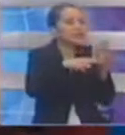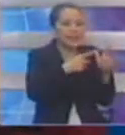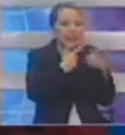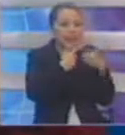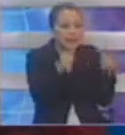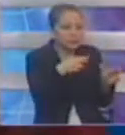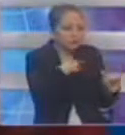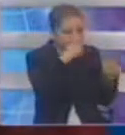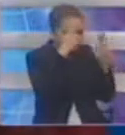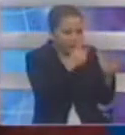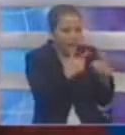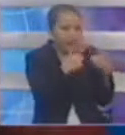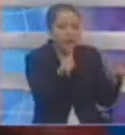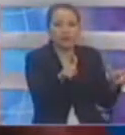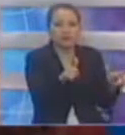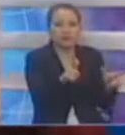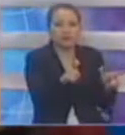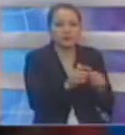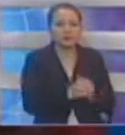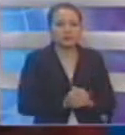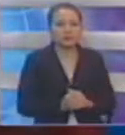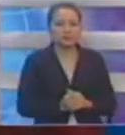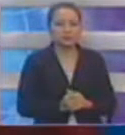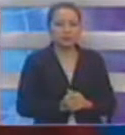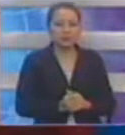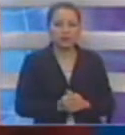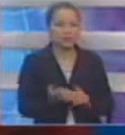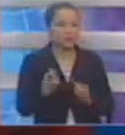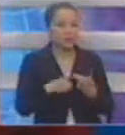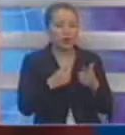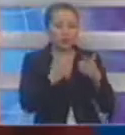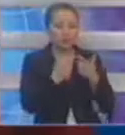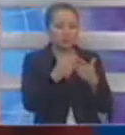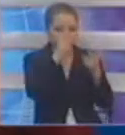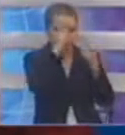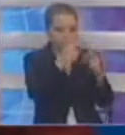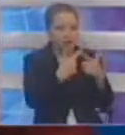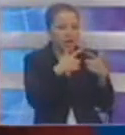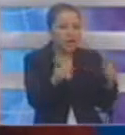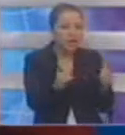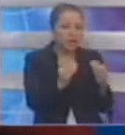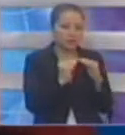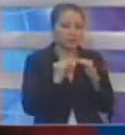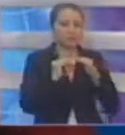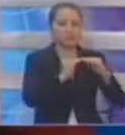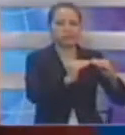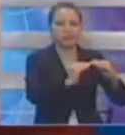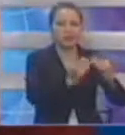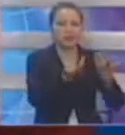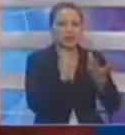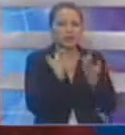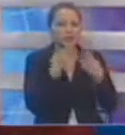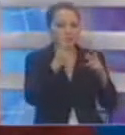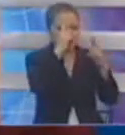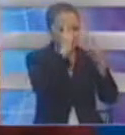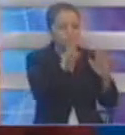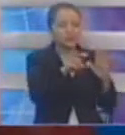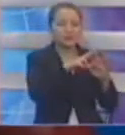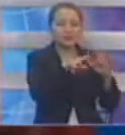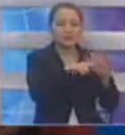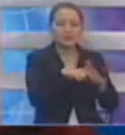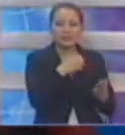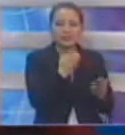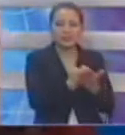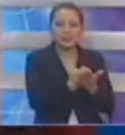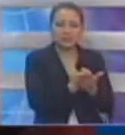personas. Respetar lo que es el juego democrático. Y respetar algo muy básico también, que son las reglas de la economía. Si esto